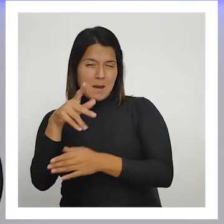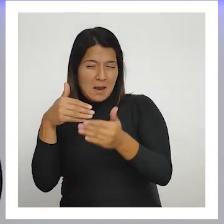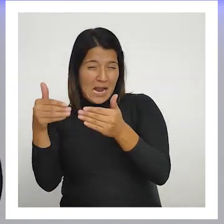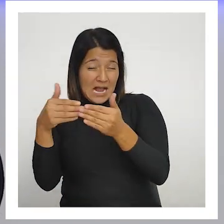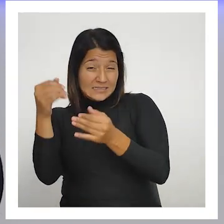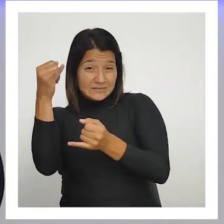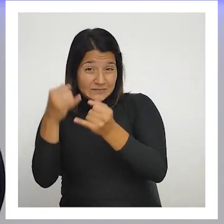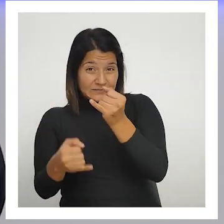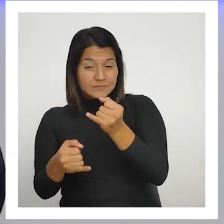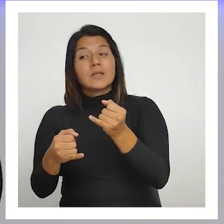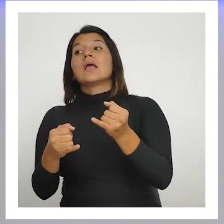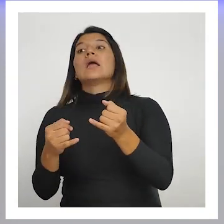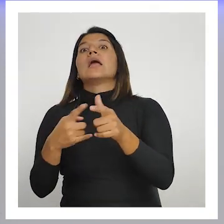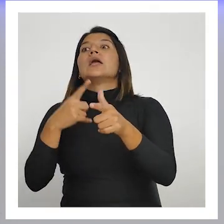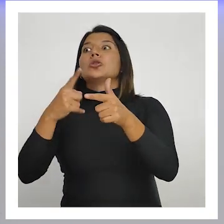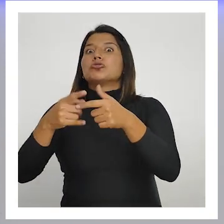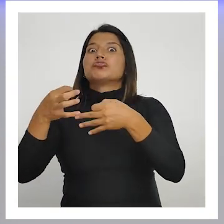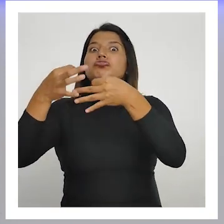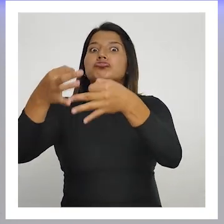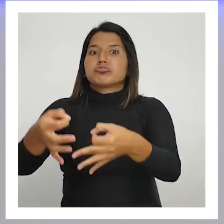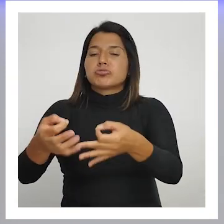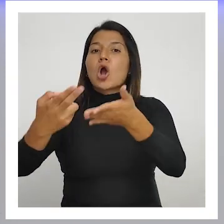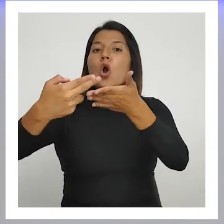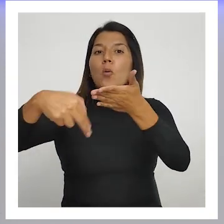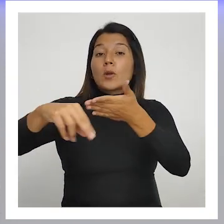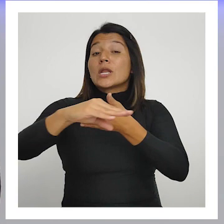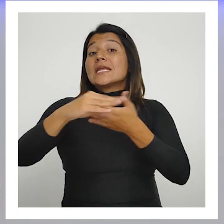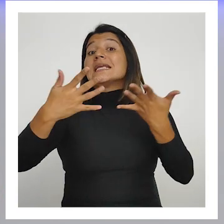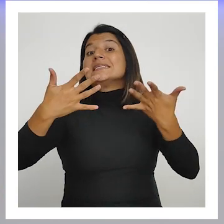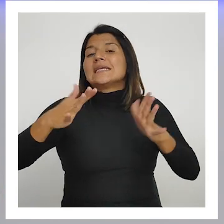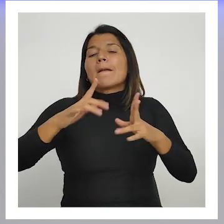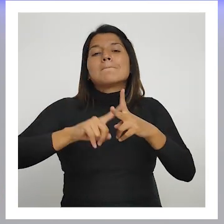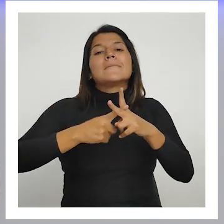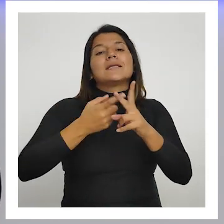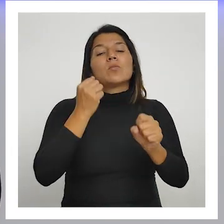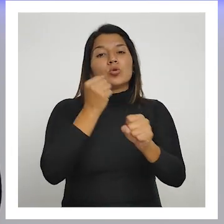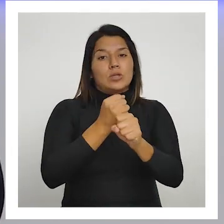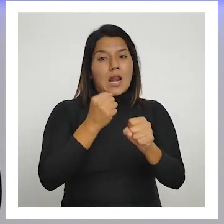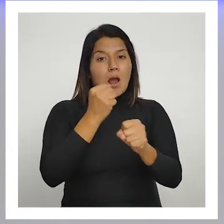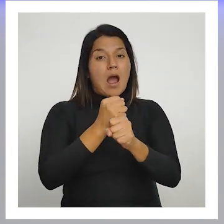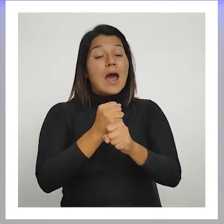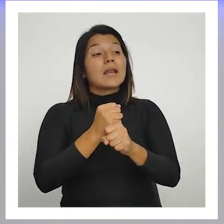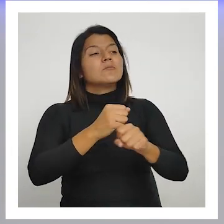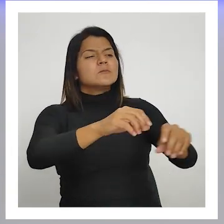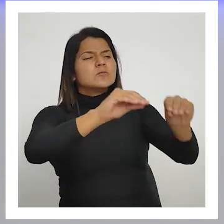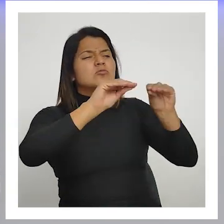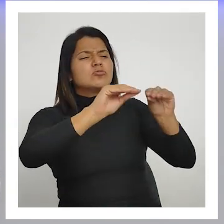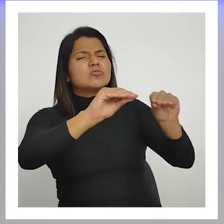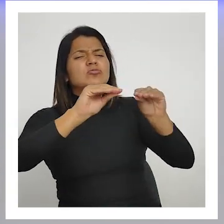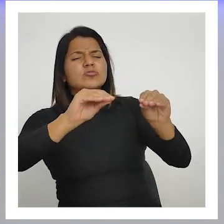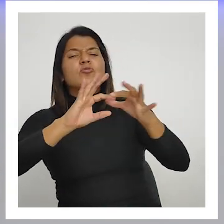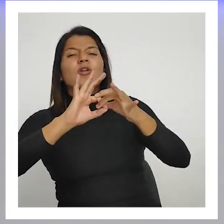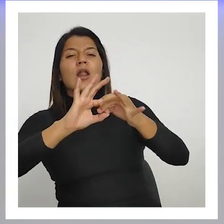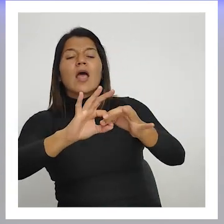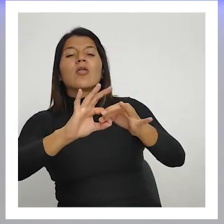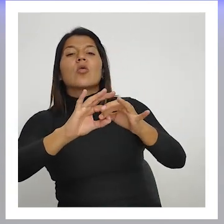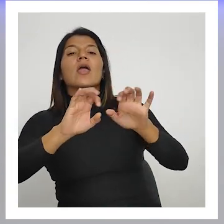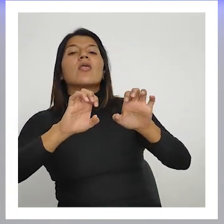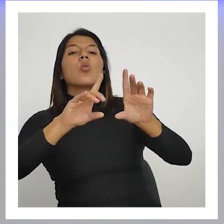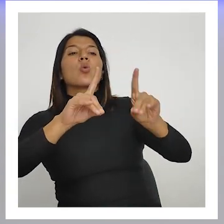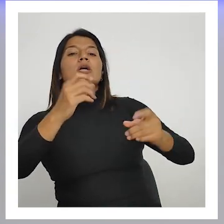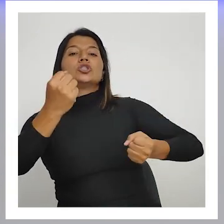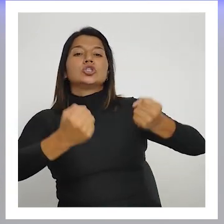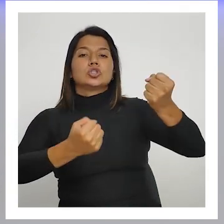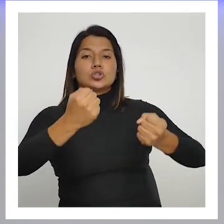Se retomó el tema del convenio y ya se está trabajando en dar educación vial en